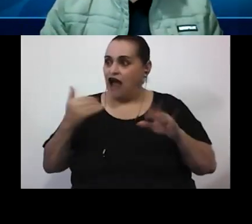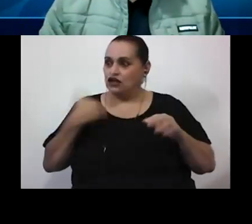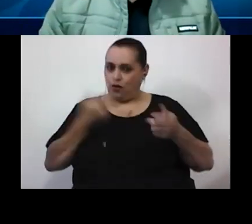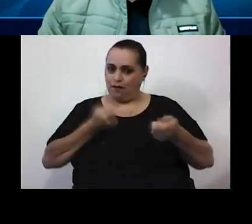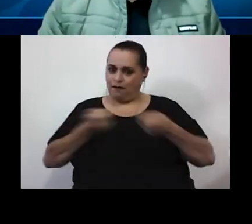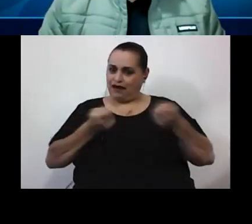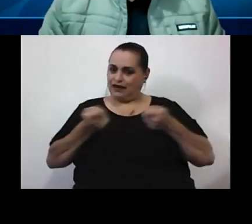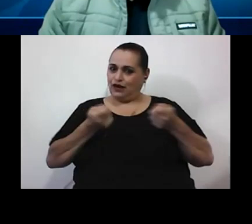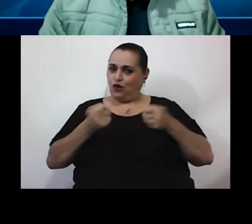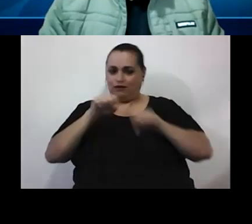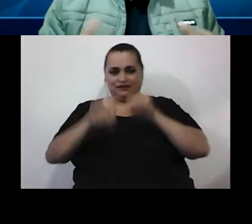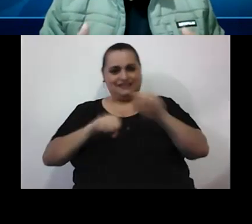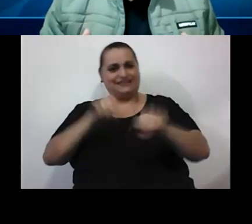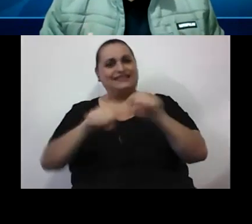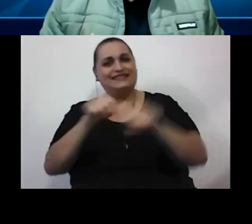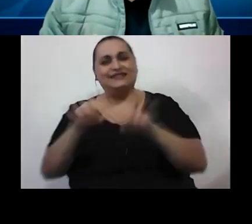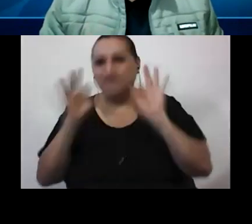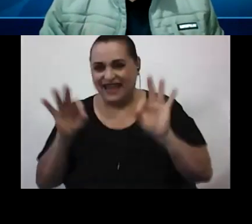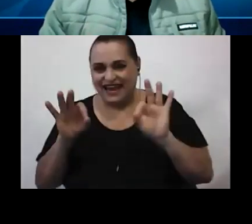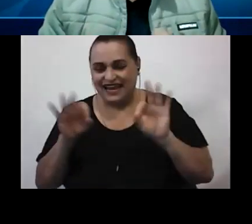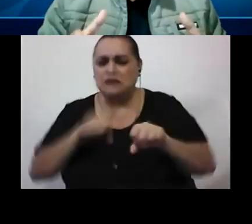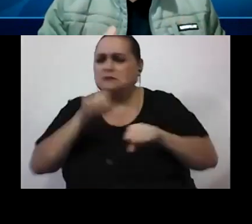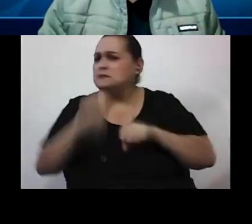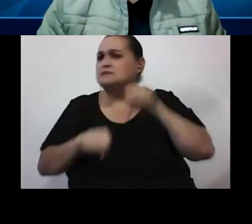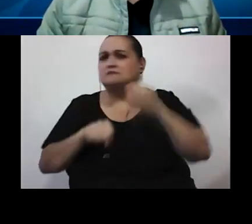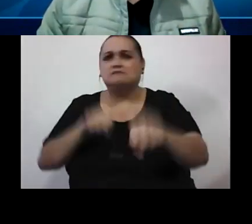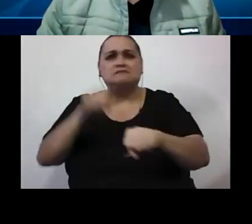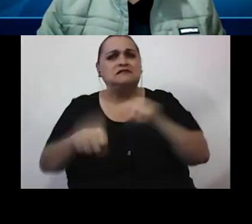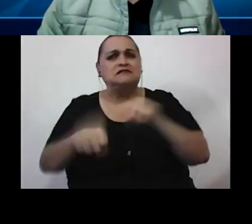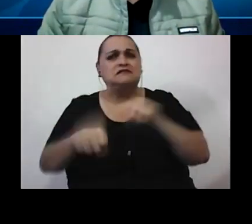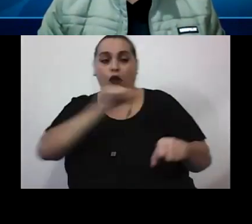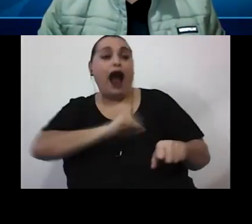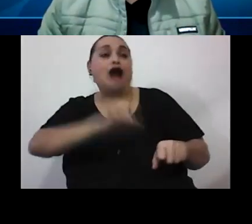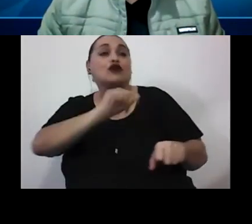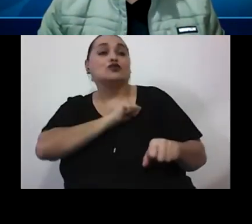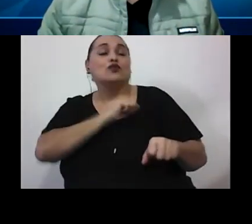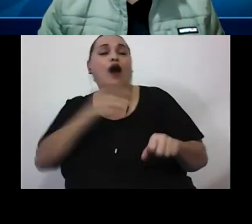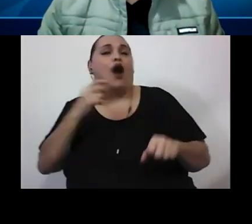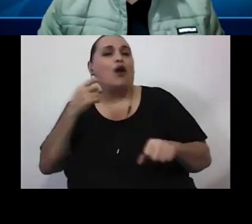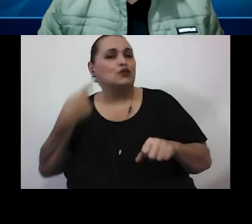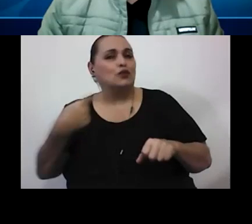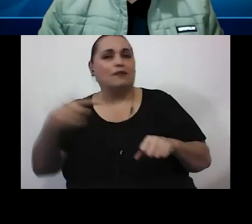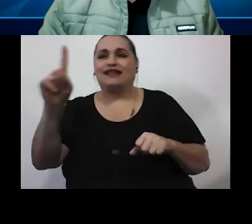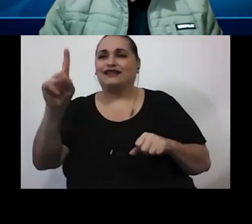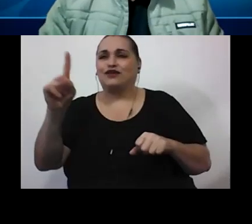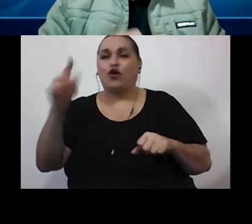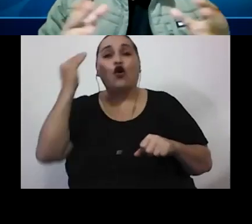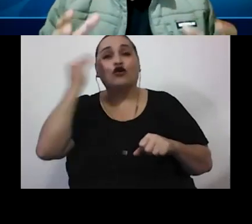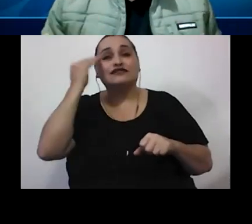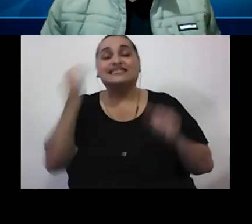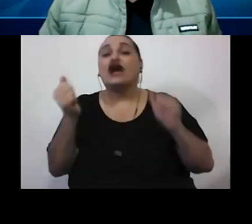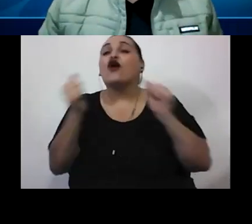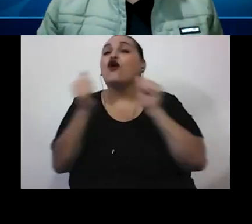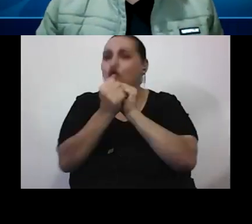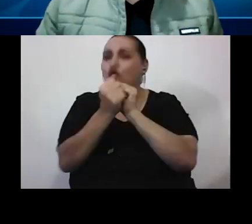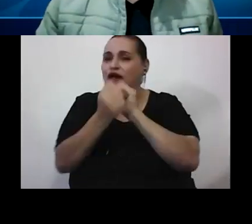bien, ¿verdad? Y ya la manejo tan bien que ya actúo como en automático, que es una inconsciencia con habilidad. Y a ese aspecto